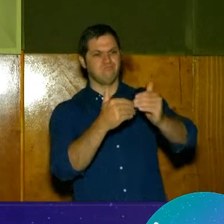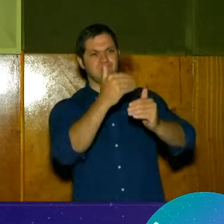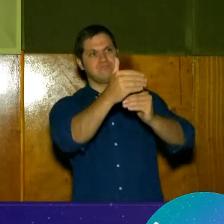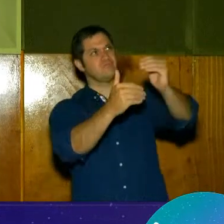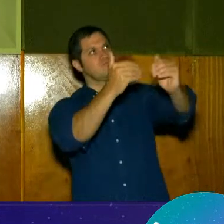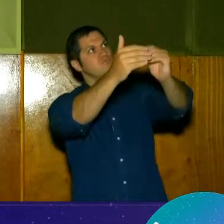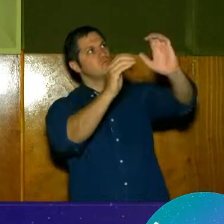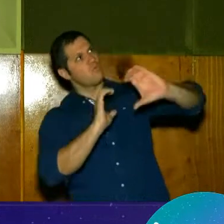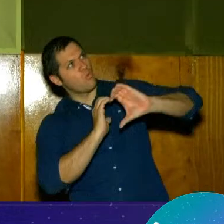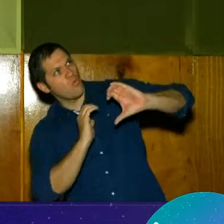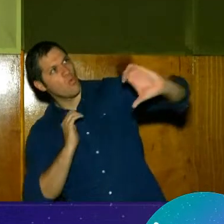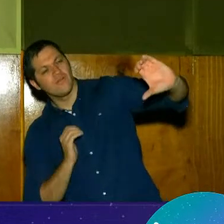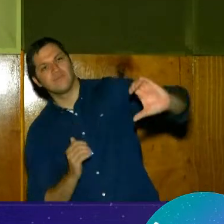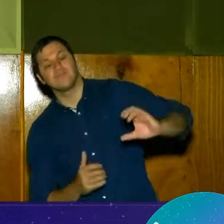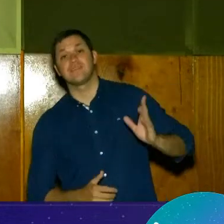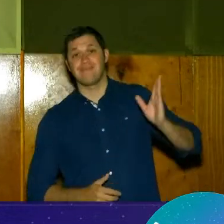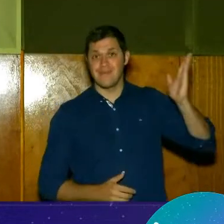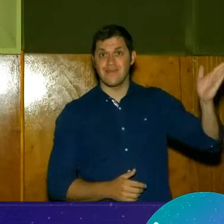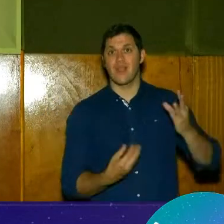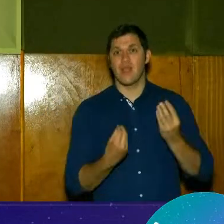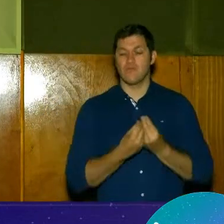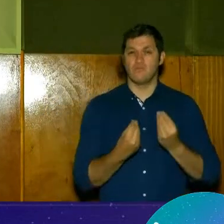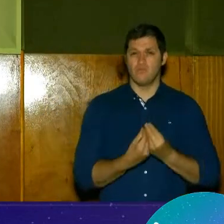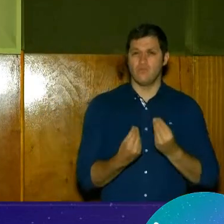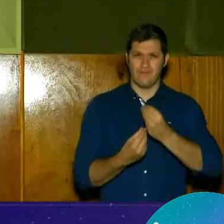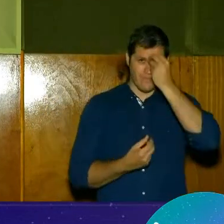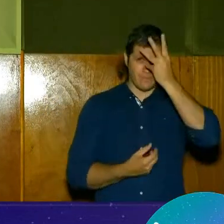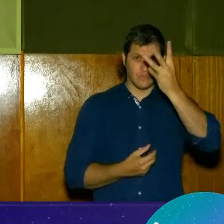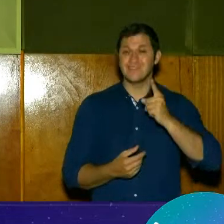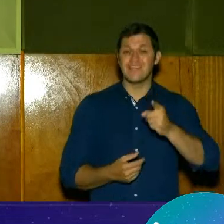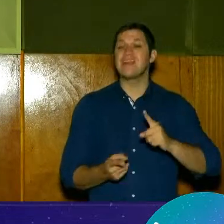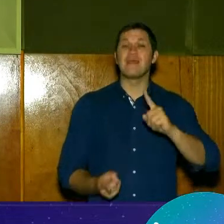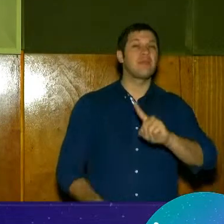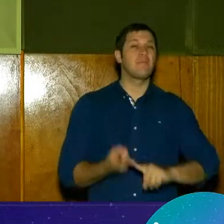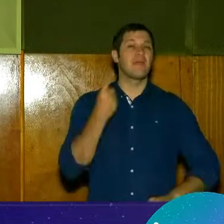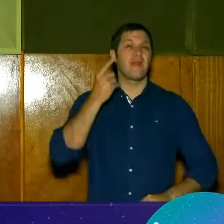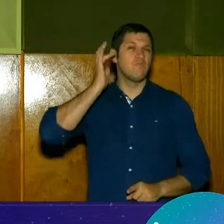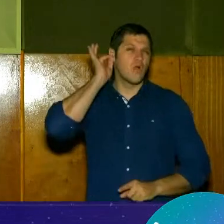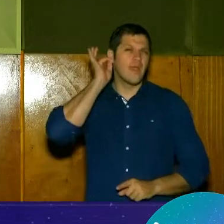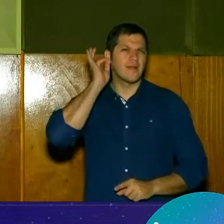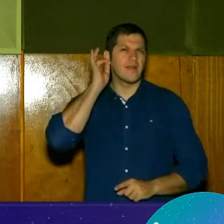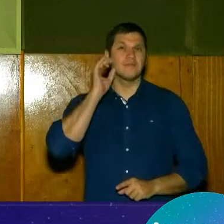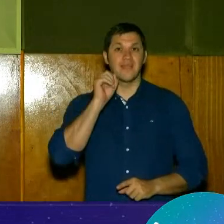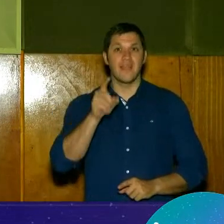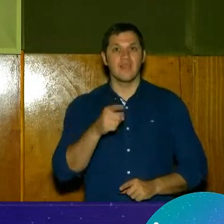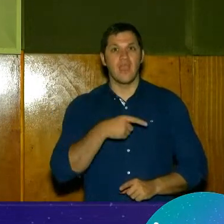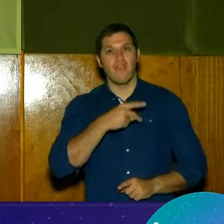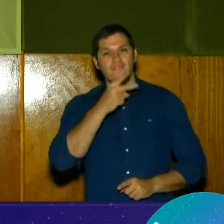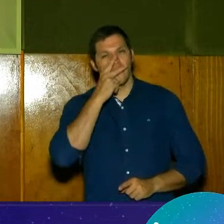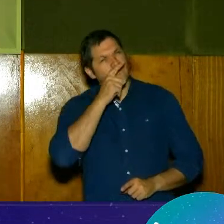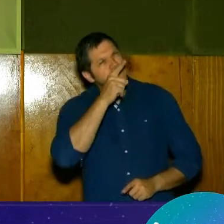telescopios todo el tiempo carolyn se volvió una gran astrónomo súper reconocida